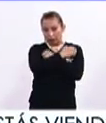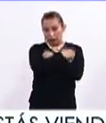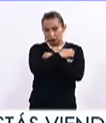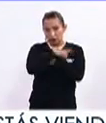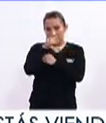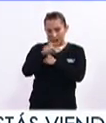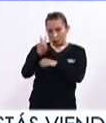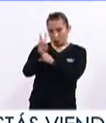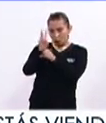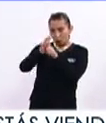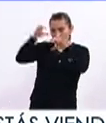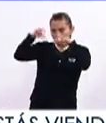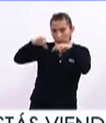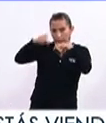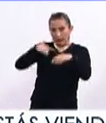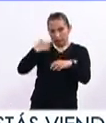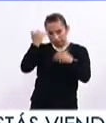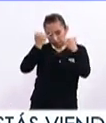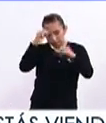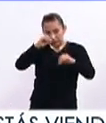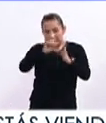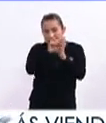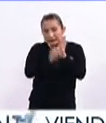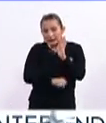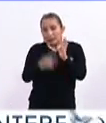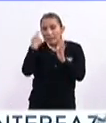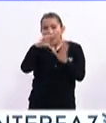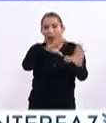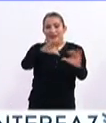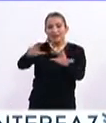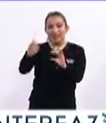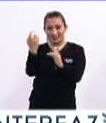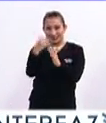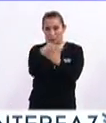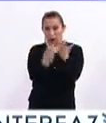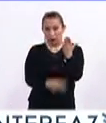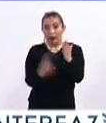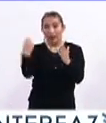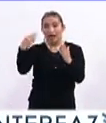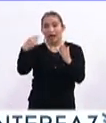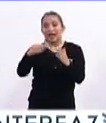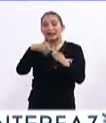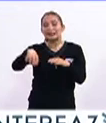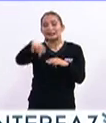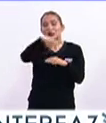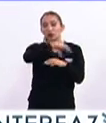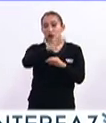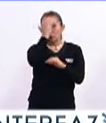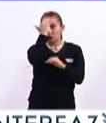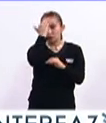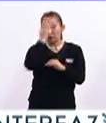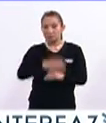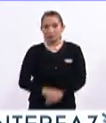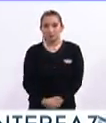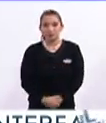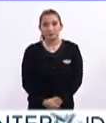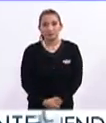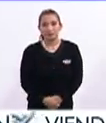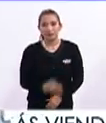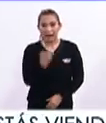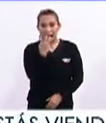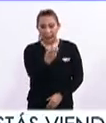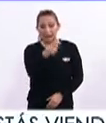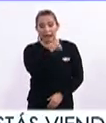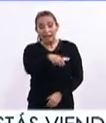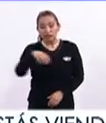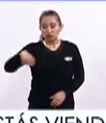del observatorio, creó un sistema de aprendizaje especial para este programa llamado Circuito del Conocimiento. Este